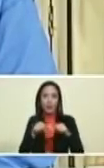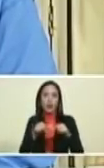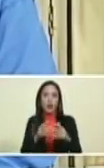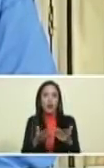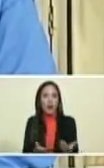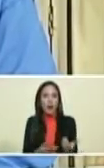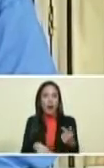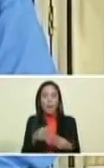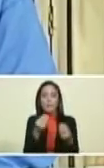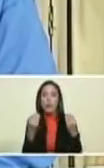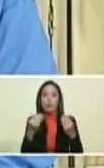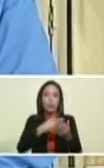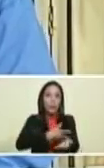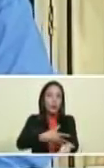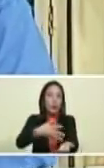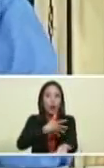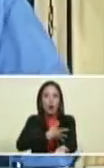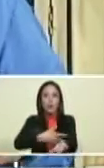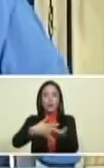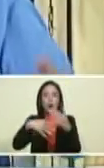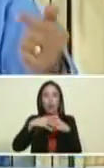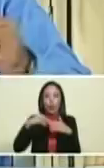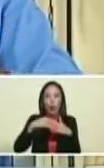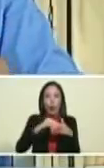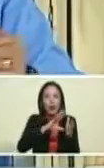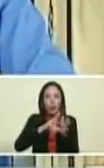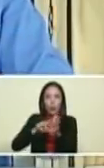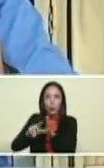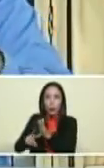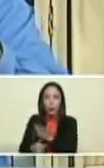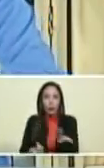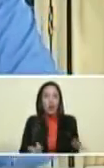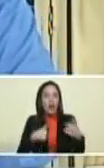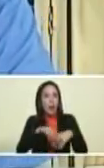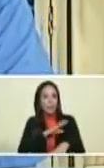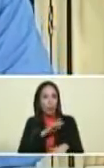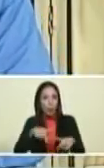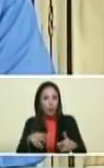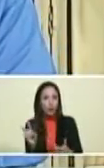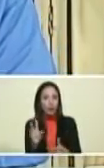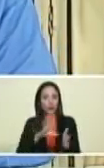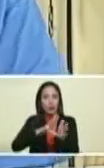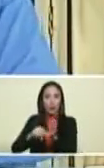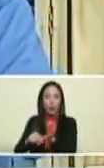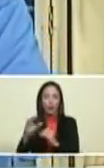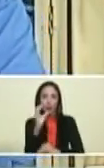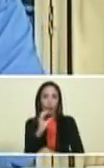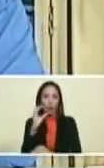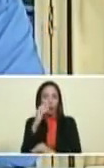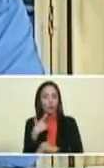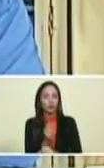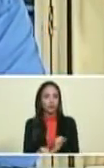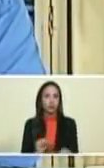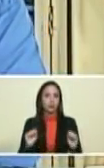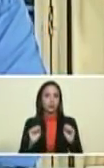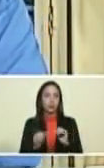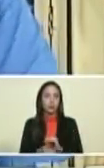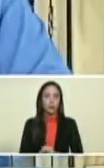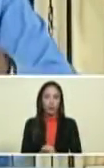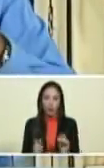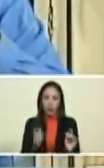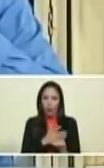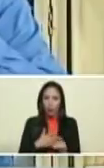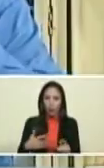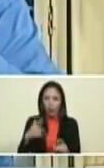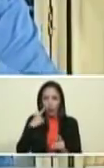llevan miles de millones de dólares de gasolina que le pertenecen a Venezuela. Yo quiero garantizarle la gasolina